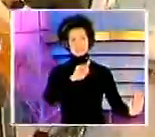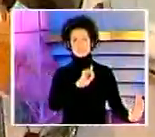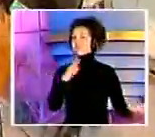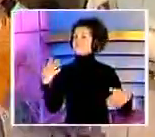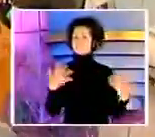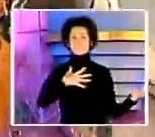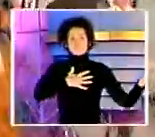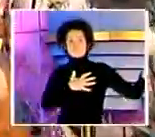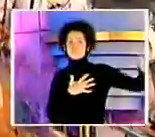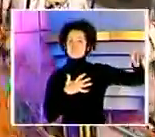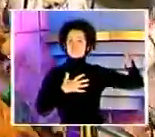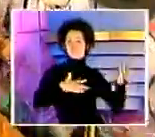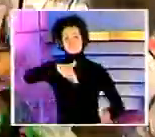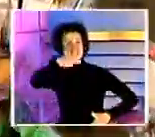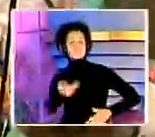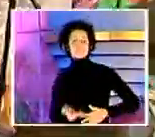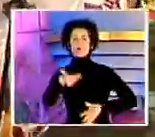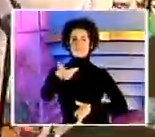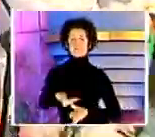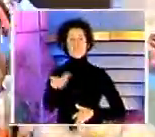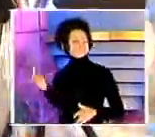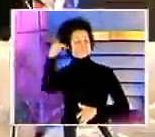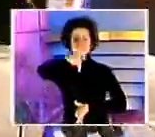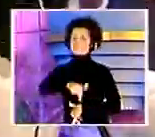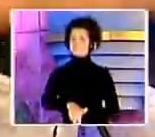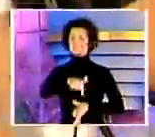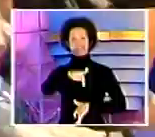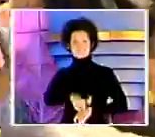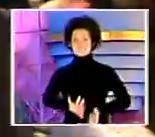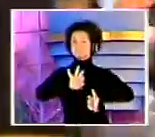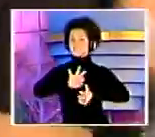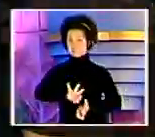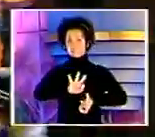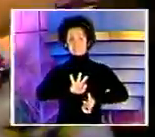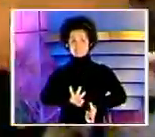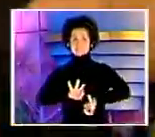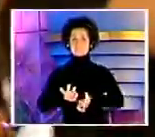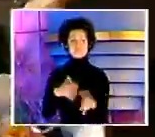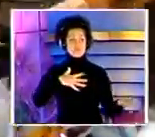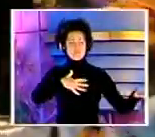Es muy importante aquí.